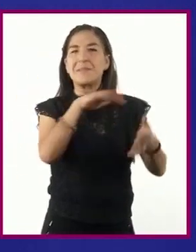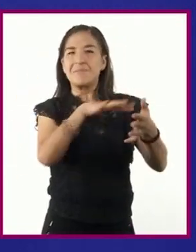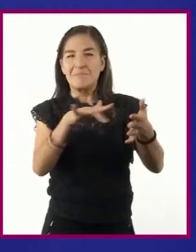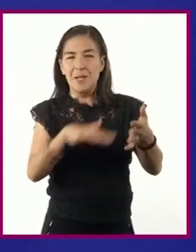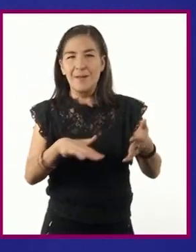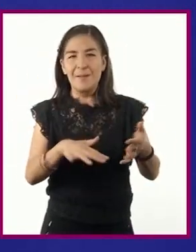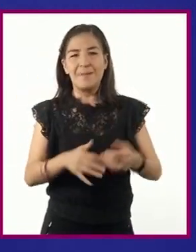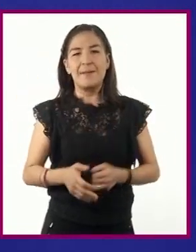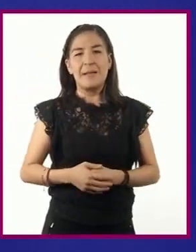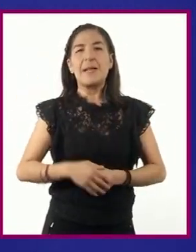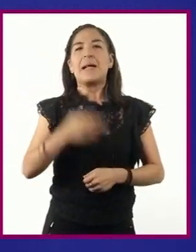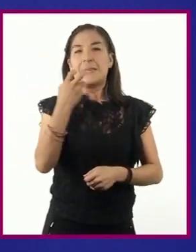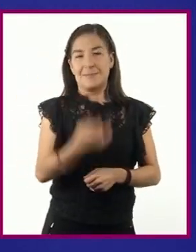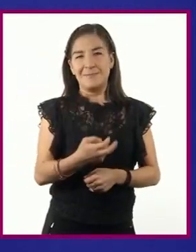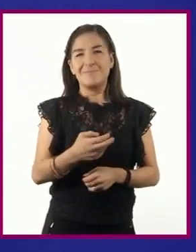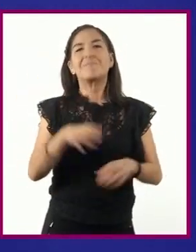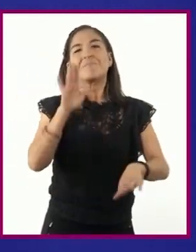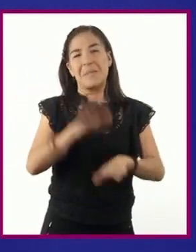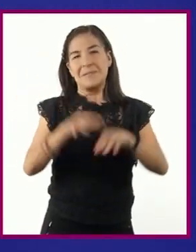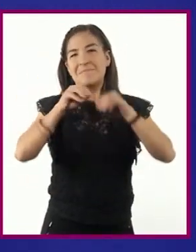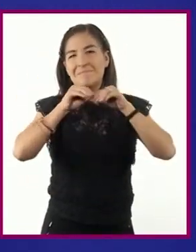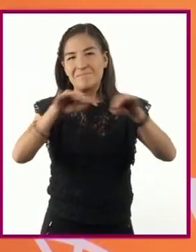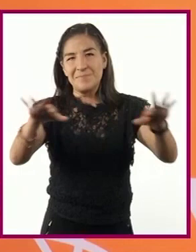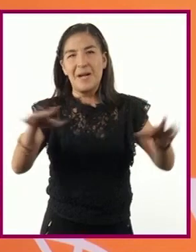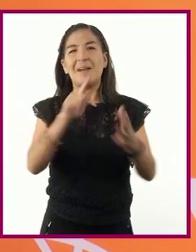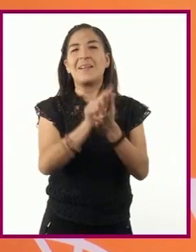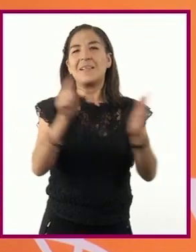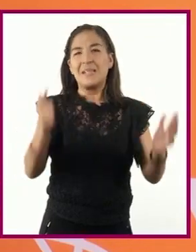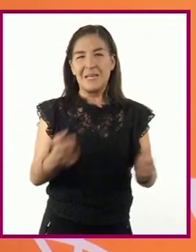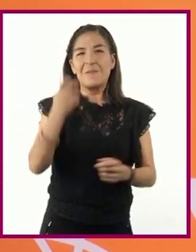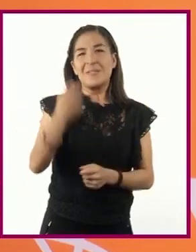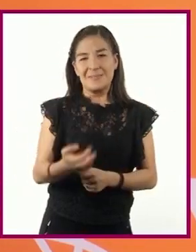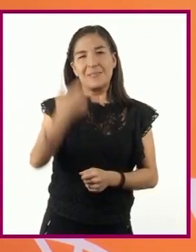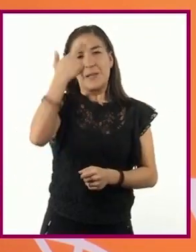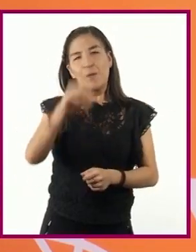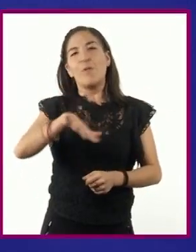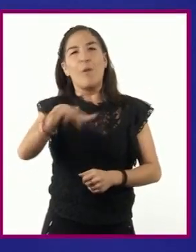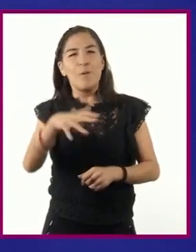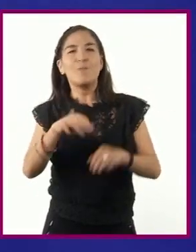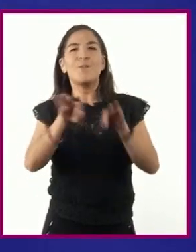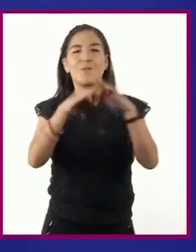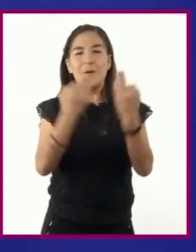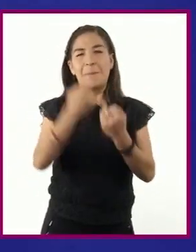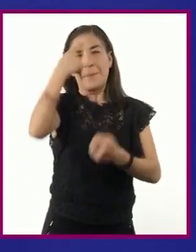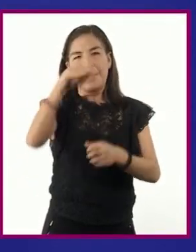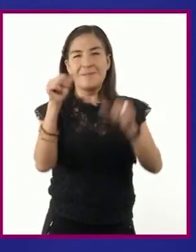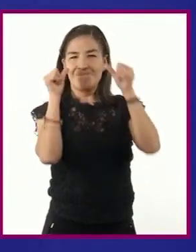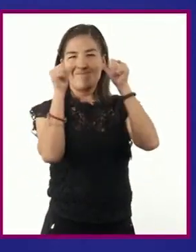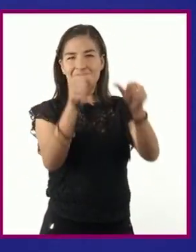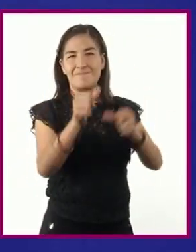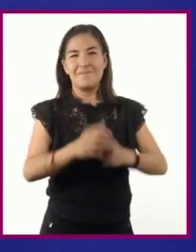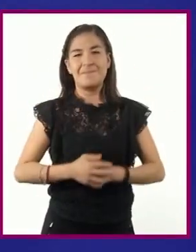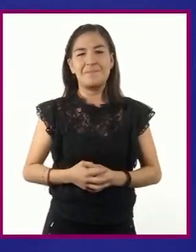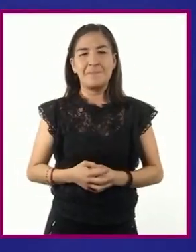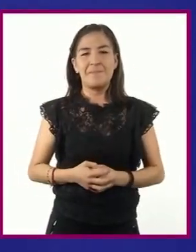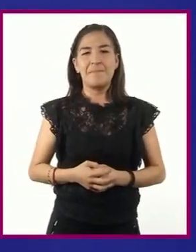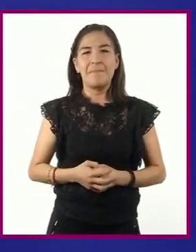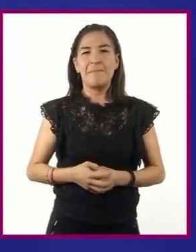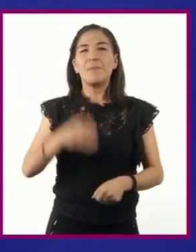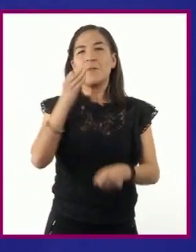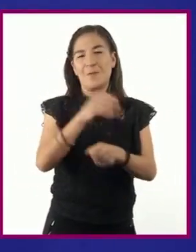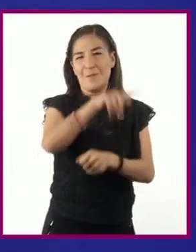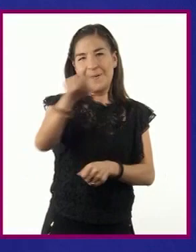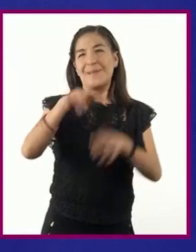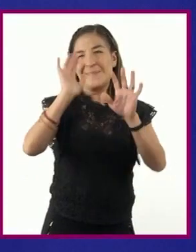y entonces se hicieron más libros para ellos y se buscaron otras formas de llamar su atención. Como